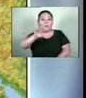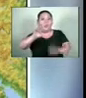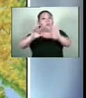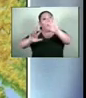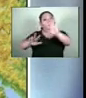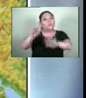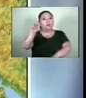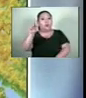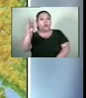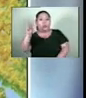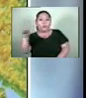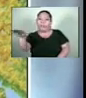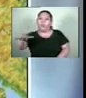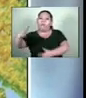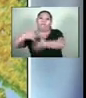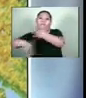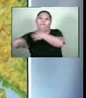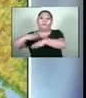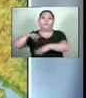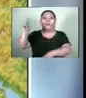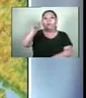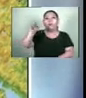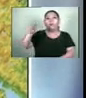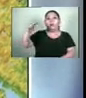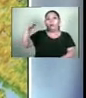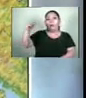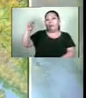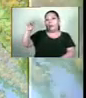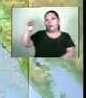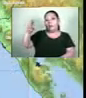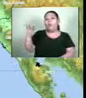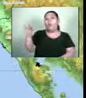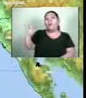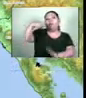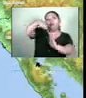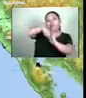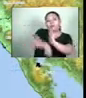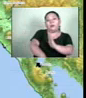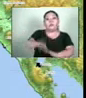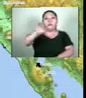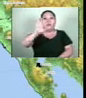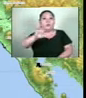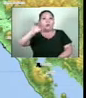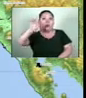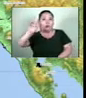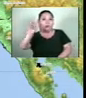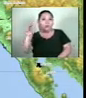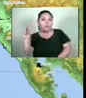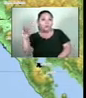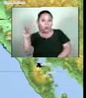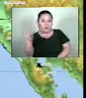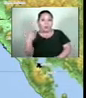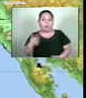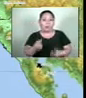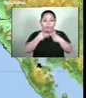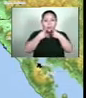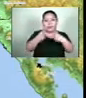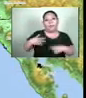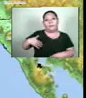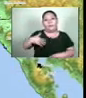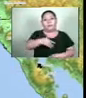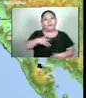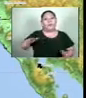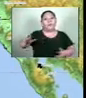de la playa La Zunganera. Tuvo una profundidad de 53 kilómetros, según lo reportado por el Ministerio de Medio